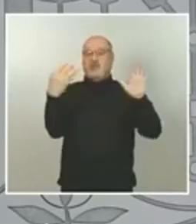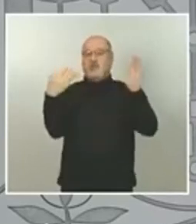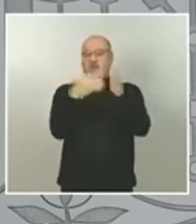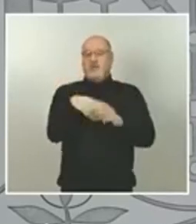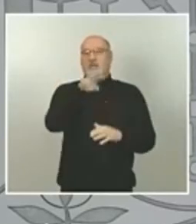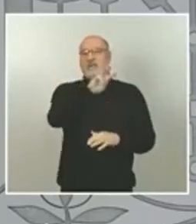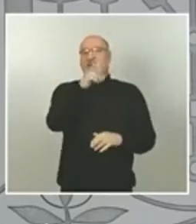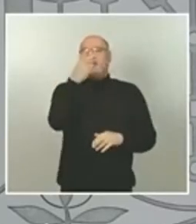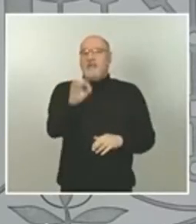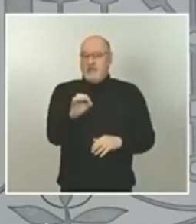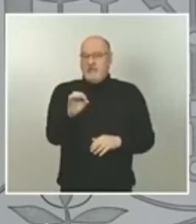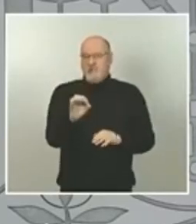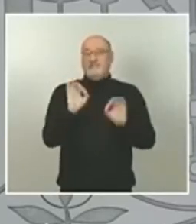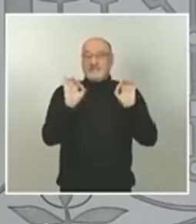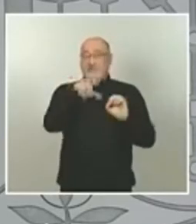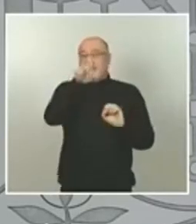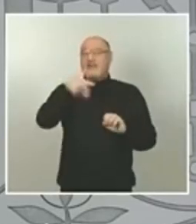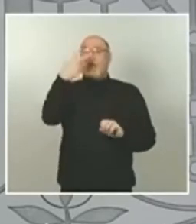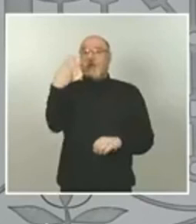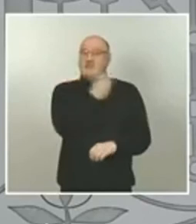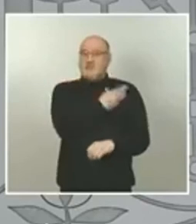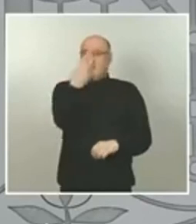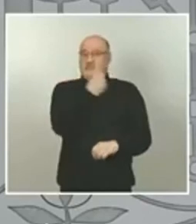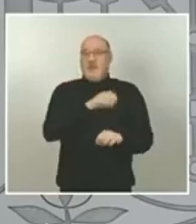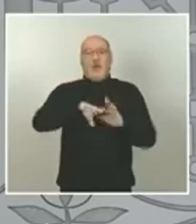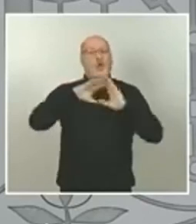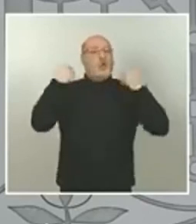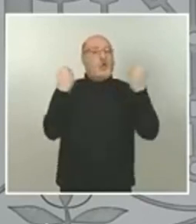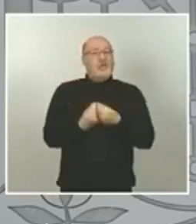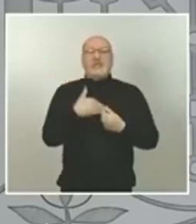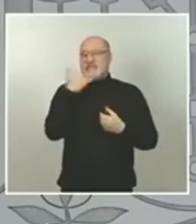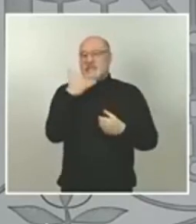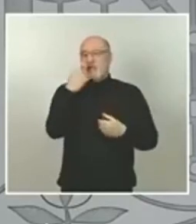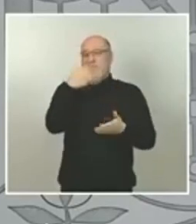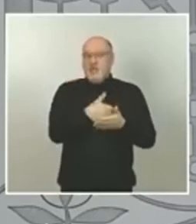4.059.320 y que personas con 2 pautas ya asciende a la cantidad de